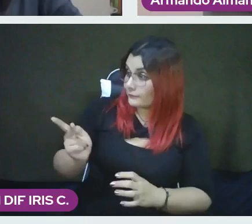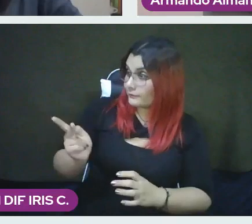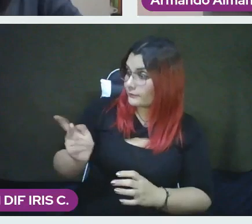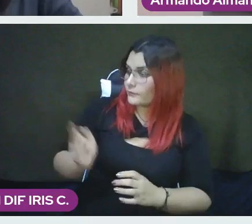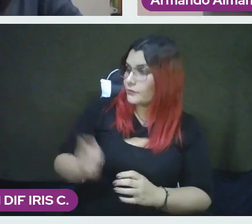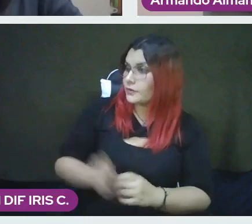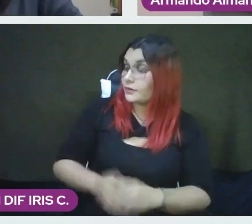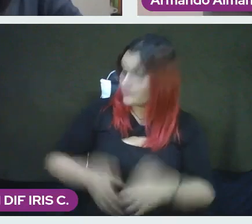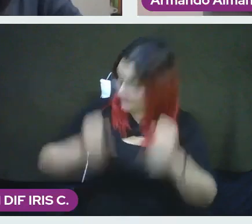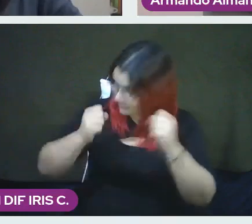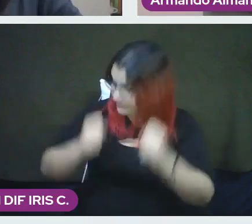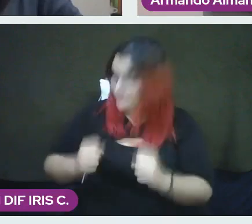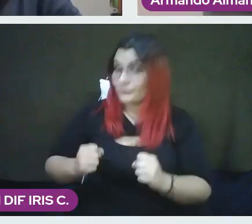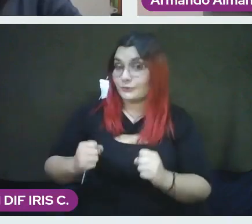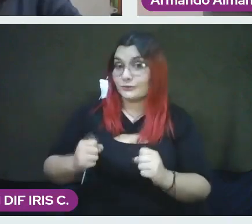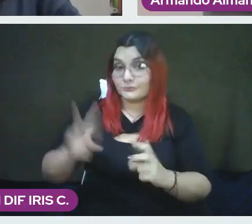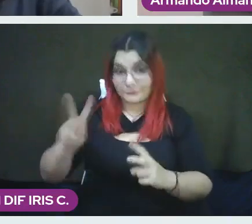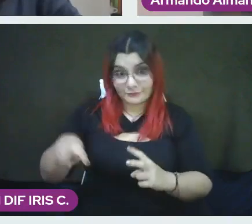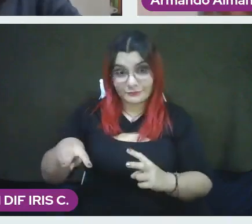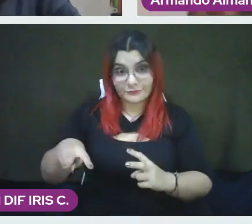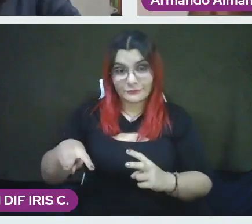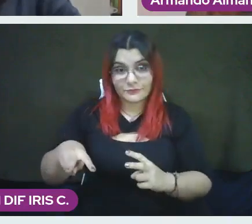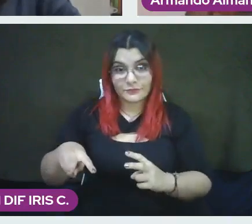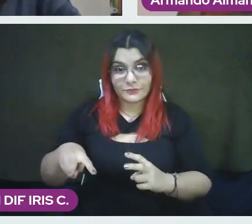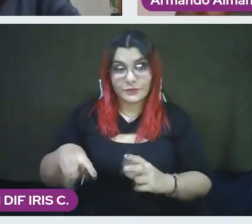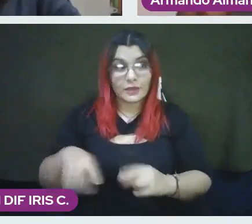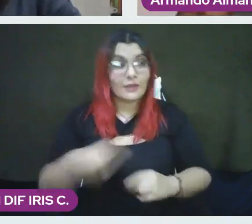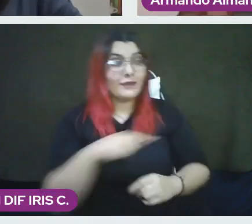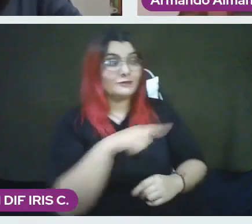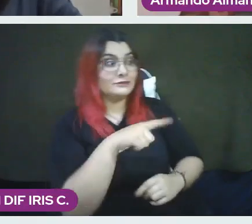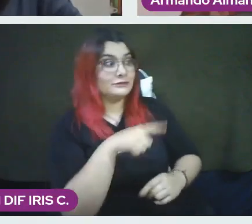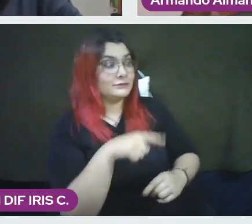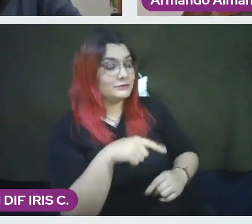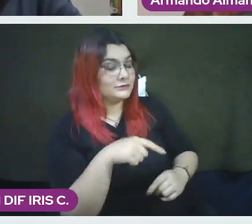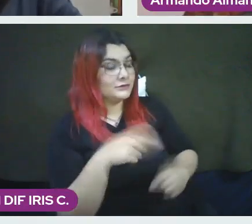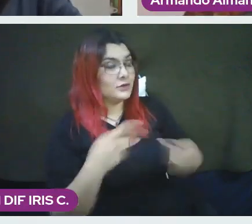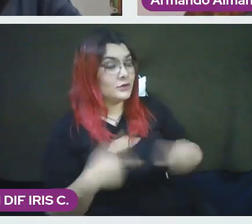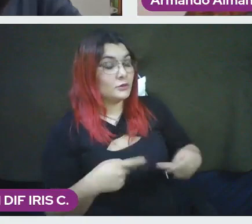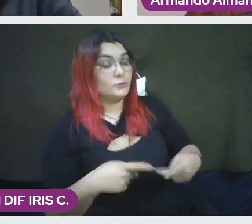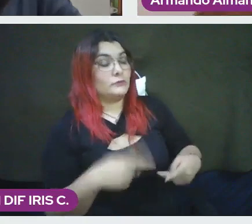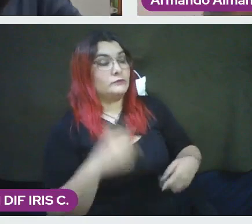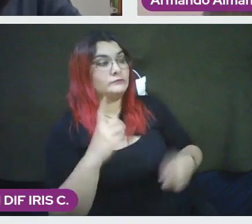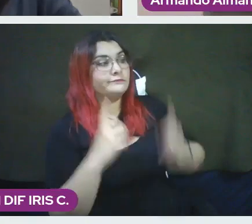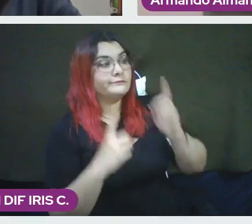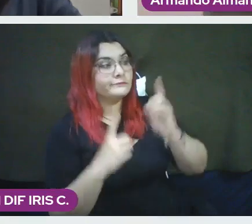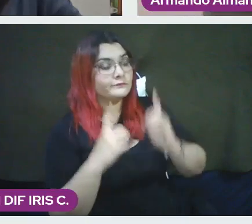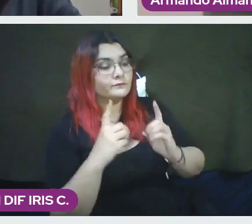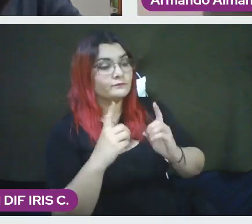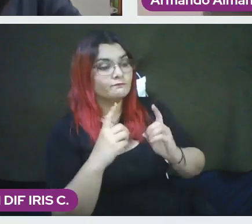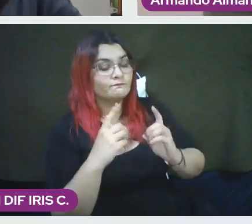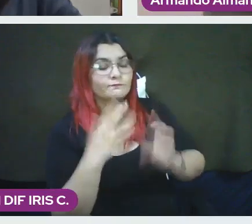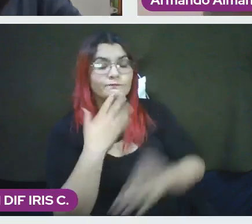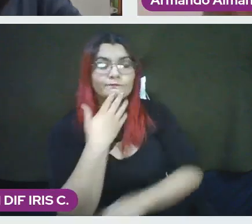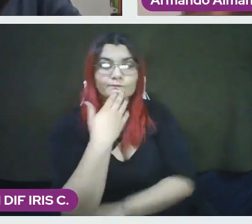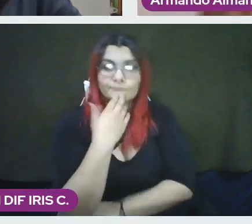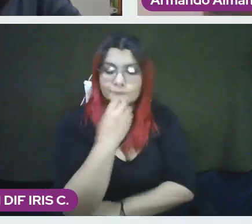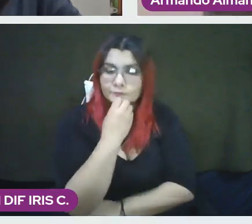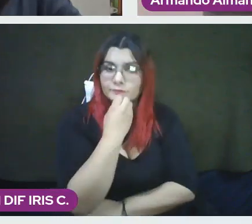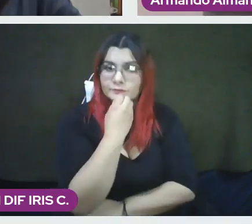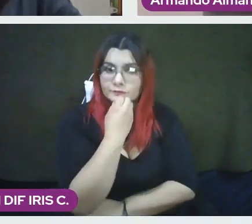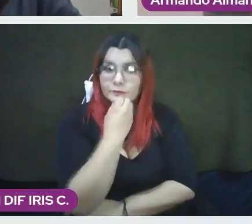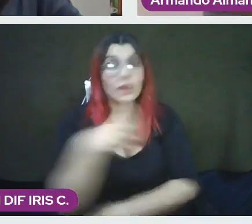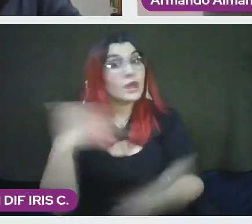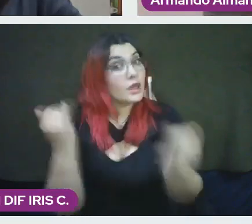esa certeza? La gente comienza a dudar, ¿no? Y entonces, también